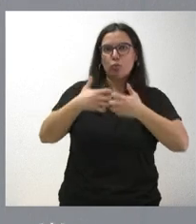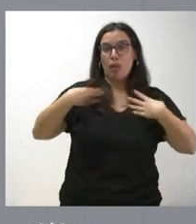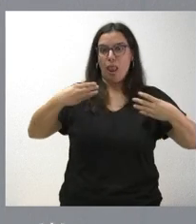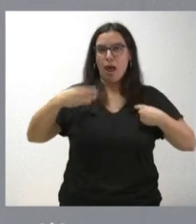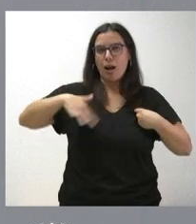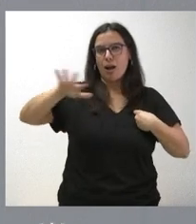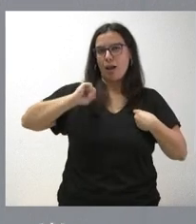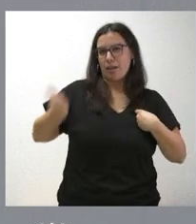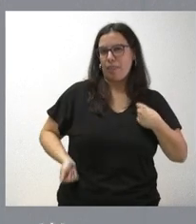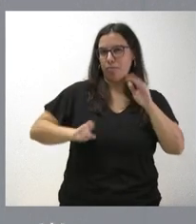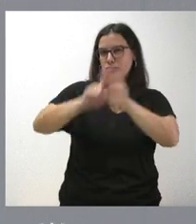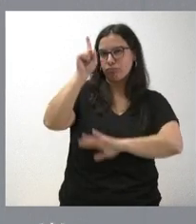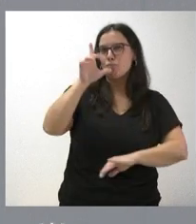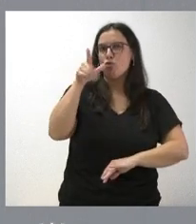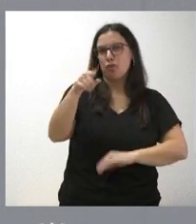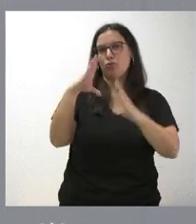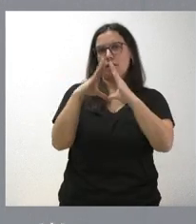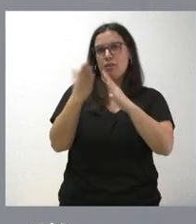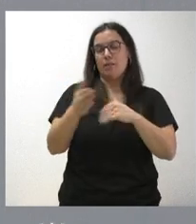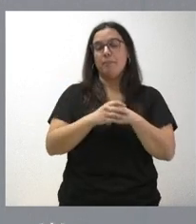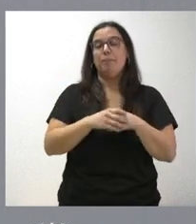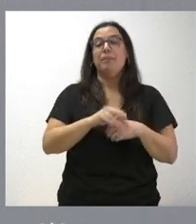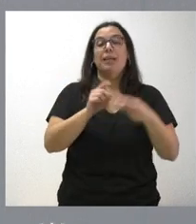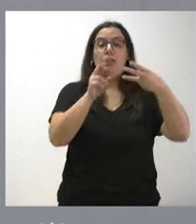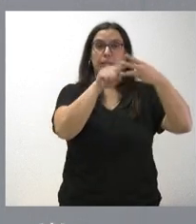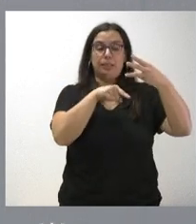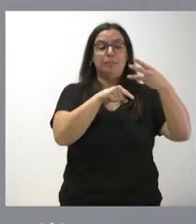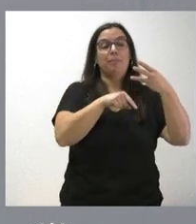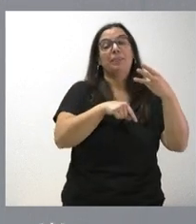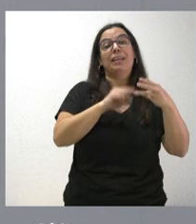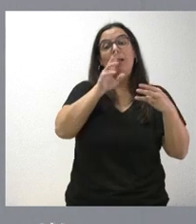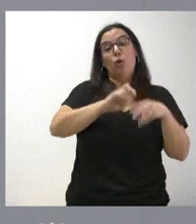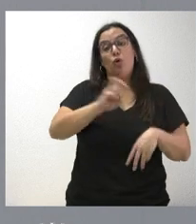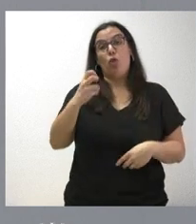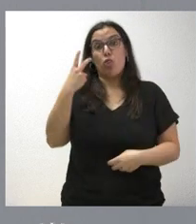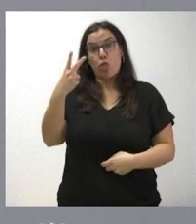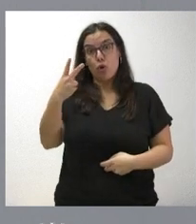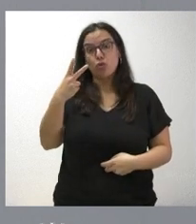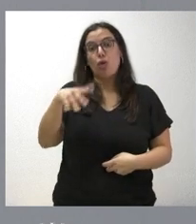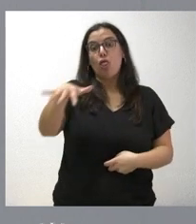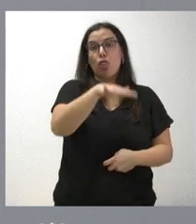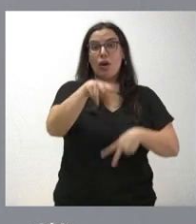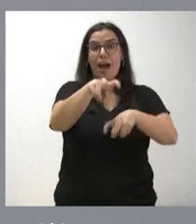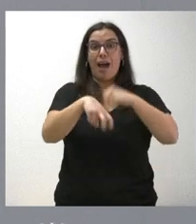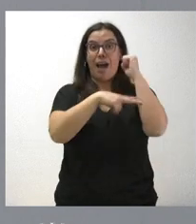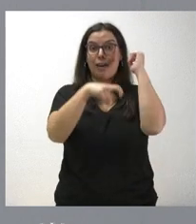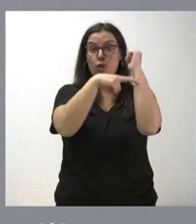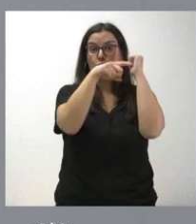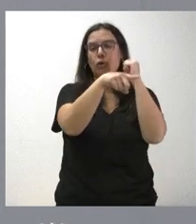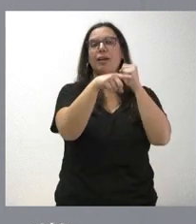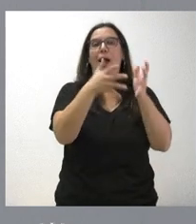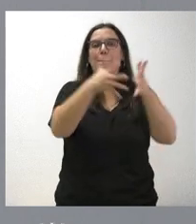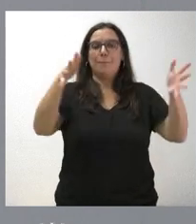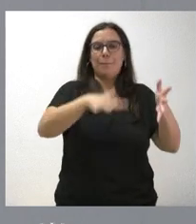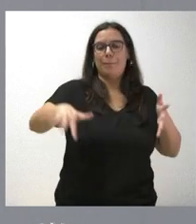de la zona y luego dos incrementos de espacios de protección en zonas arqueológicas la primera es la adecuación